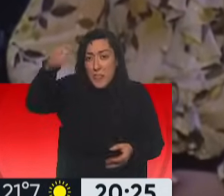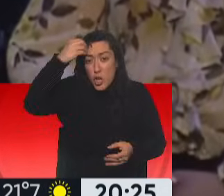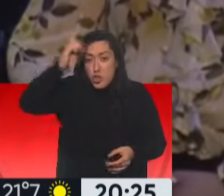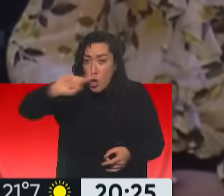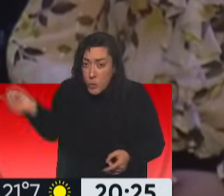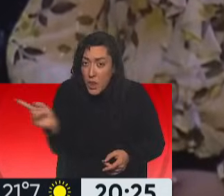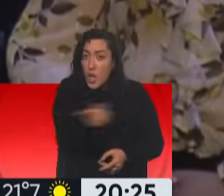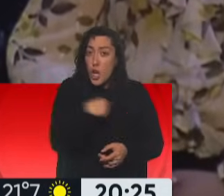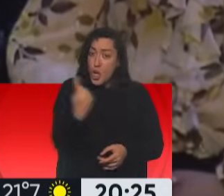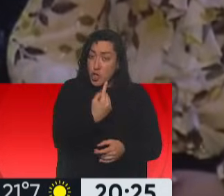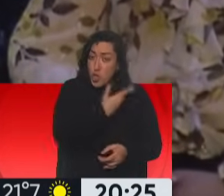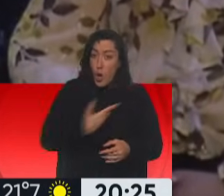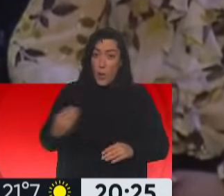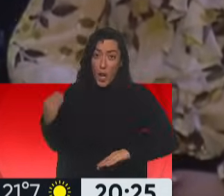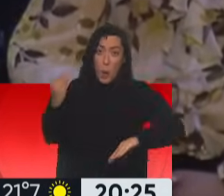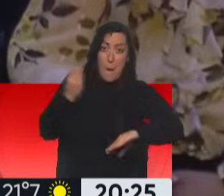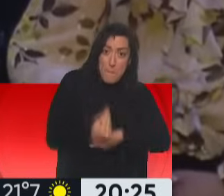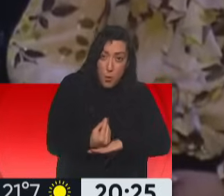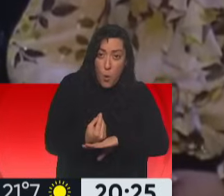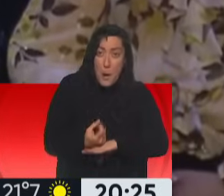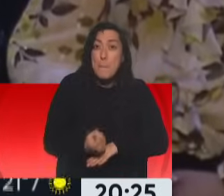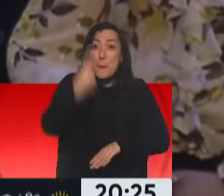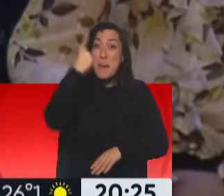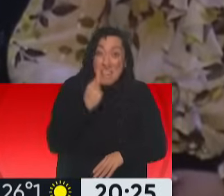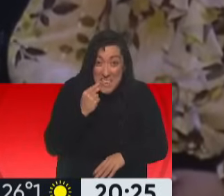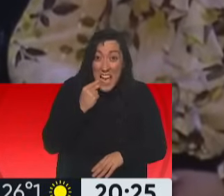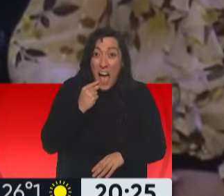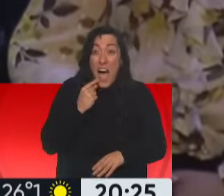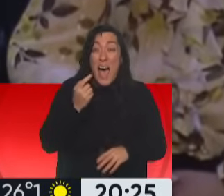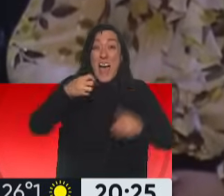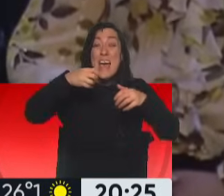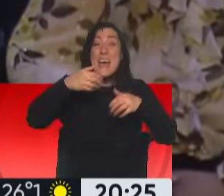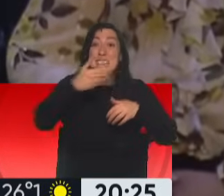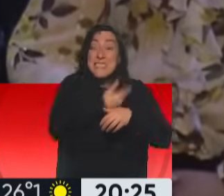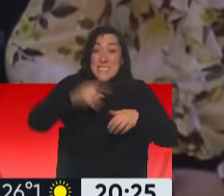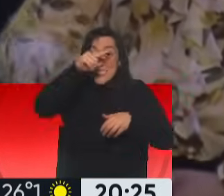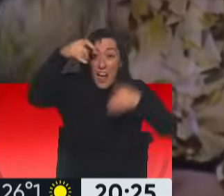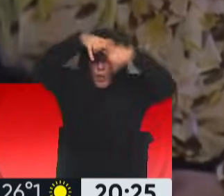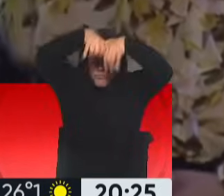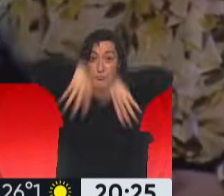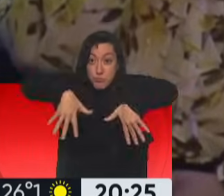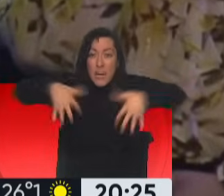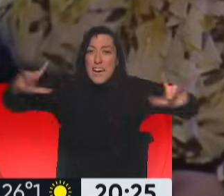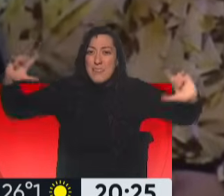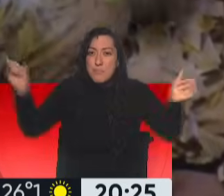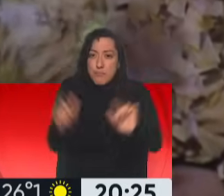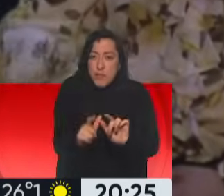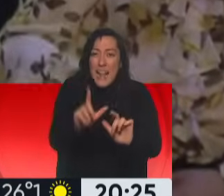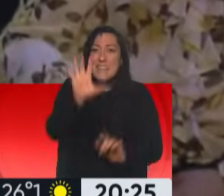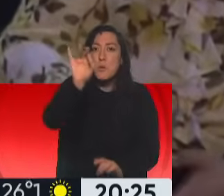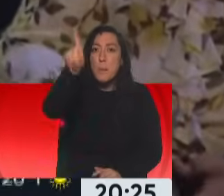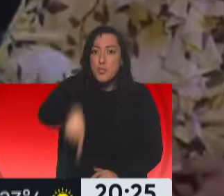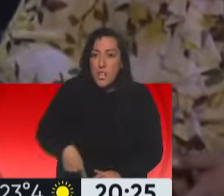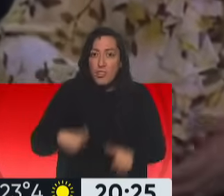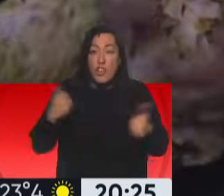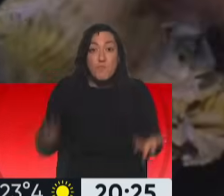básicamente nosotros llegamos al poder y en el primer día redujimos la estructura del Estado en la mitad de ministerios. O sea, que